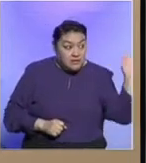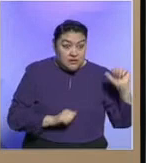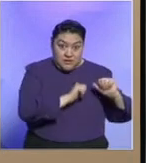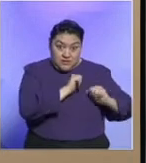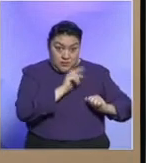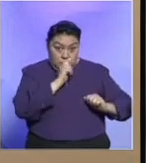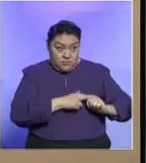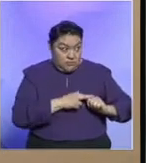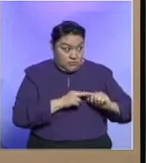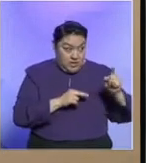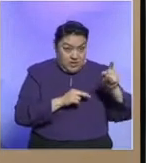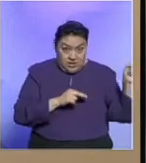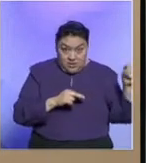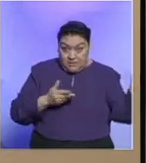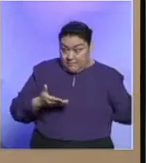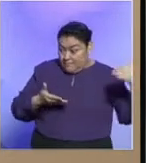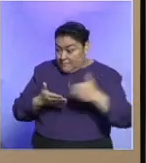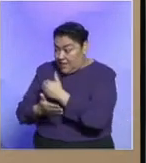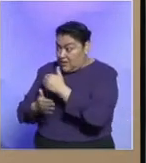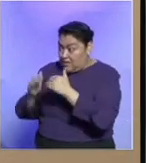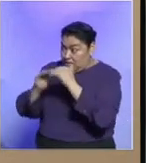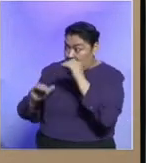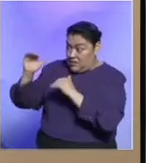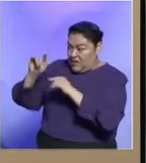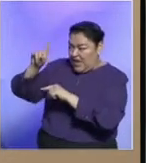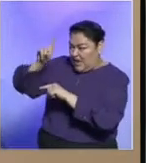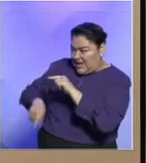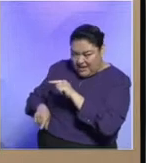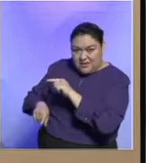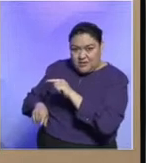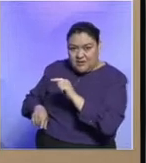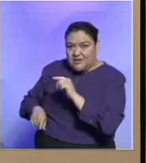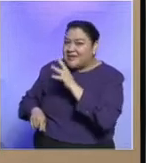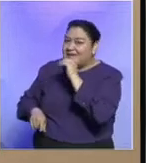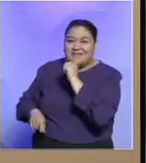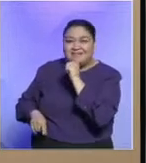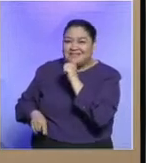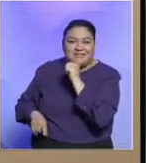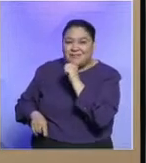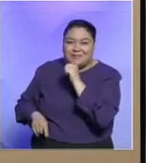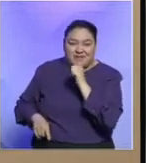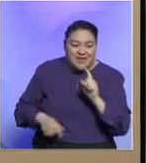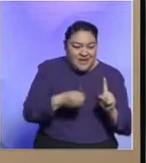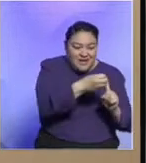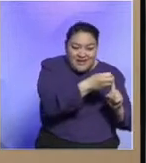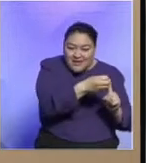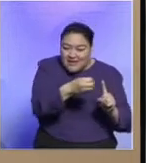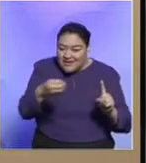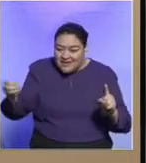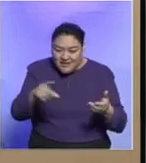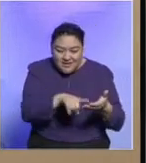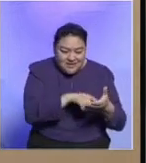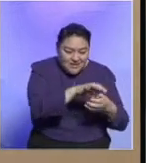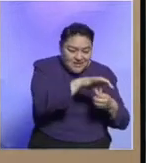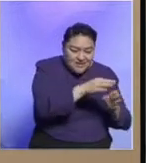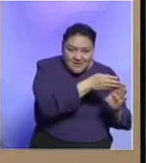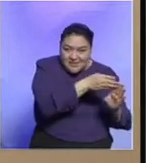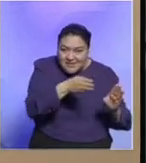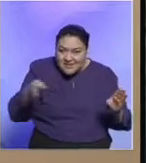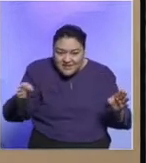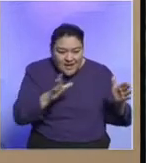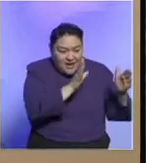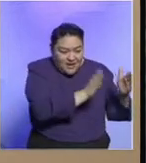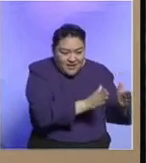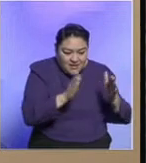interrumpa el normal desarrollo de un proceso electoral, es que acompaño la propuesta